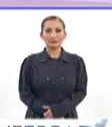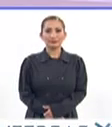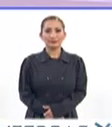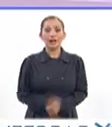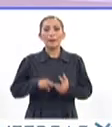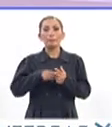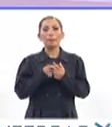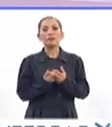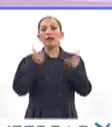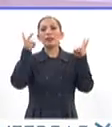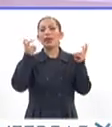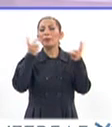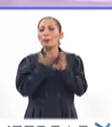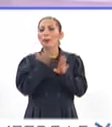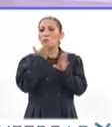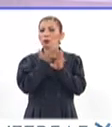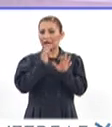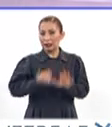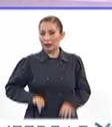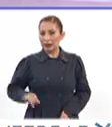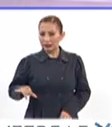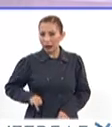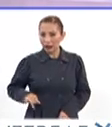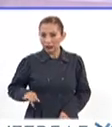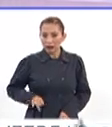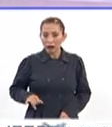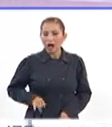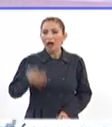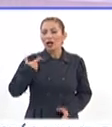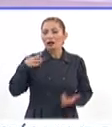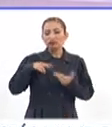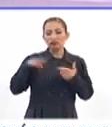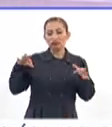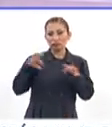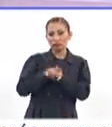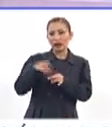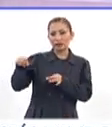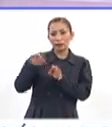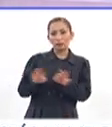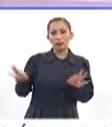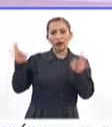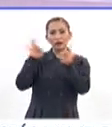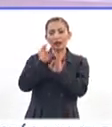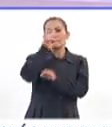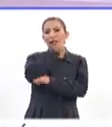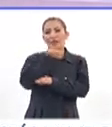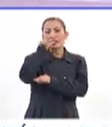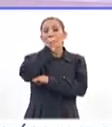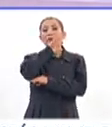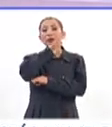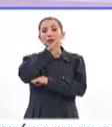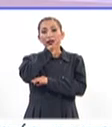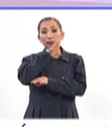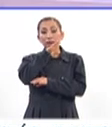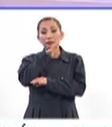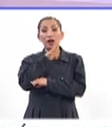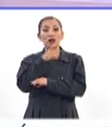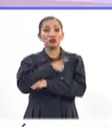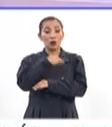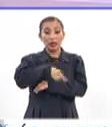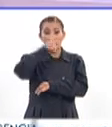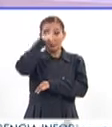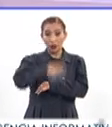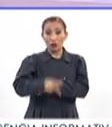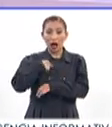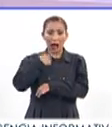Vamos a iniciar sobre un tema muy interesante que está relacionado a la importancia de las lenguas maternas, no solo en